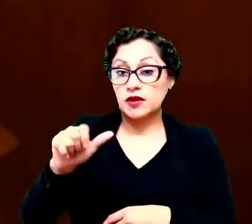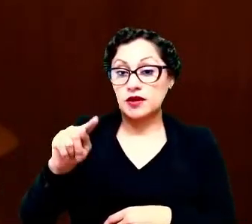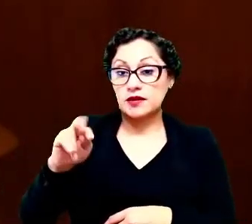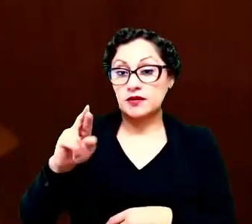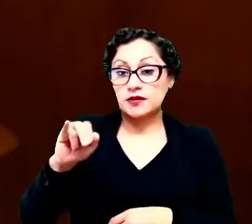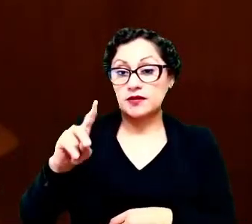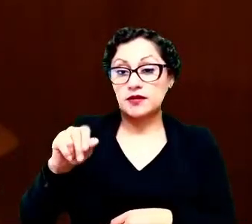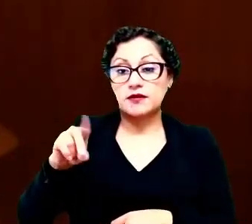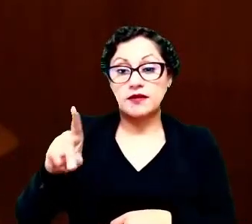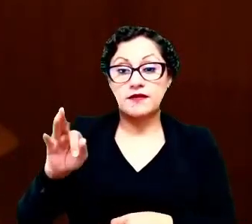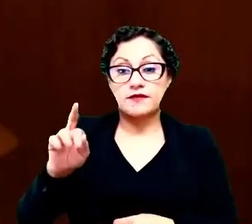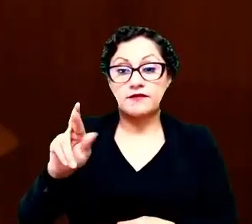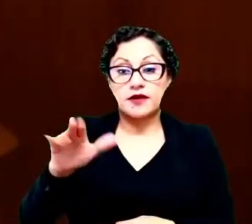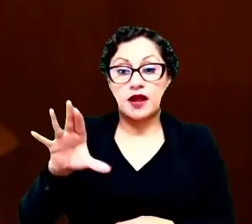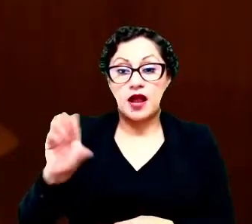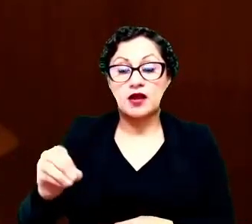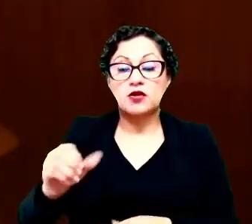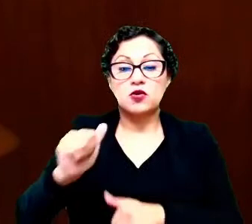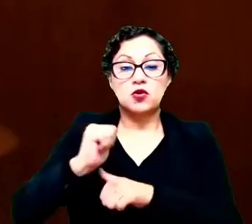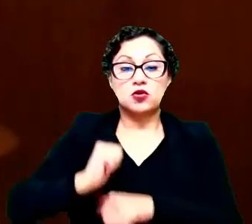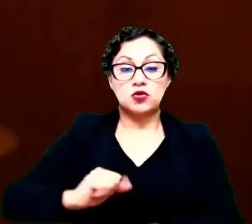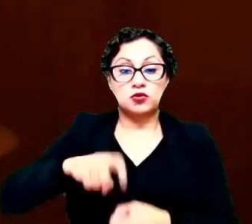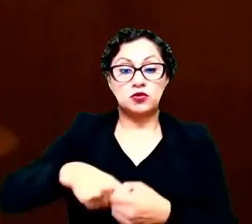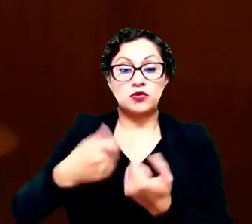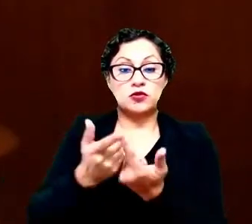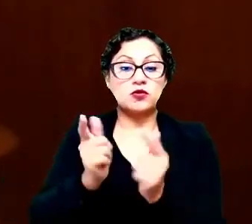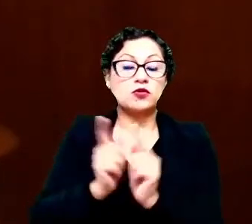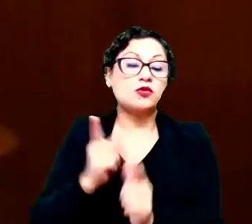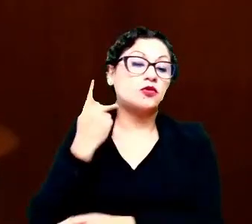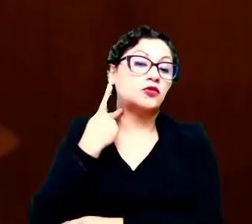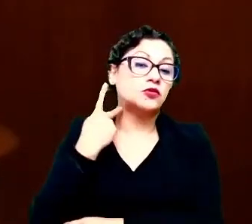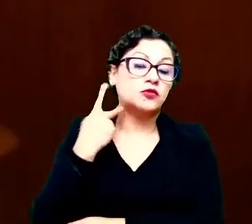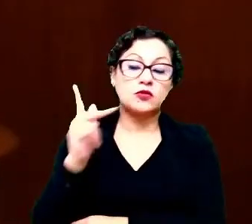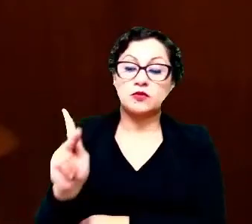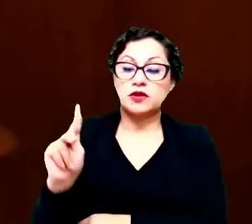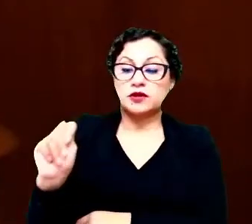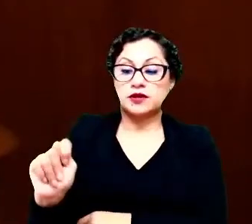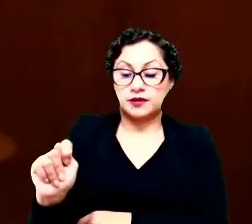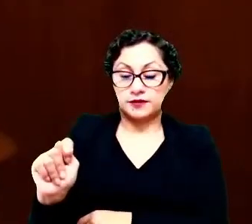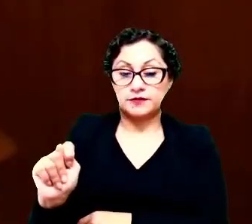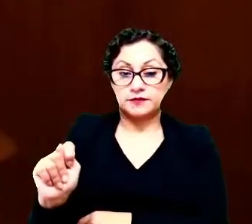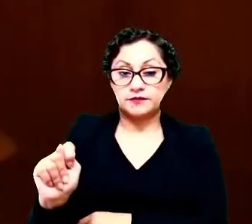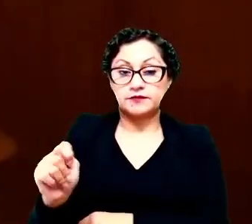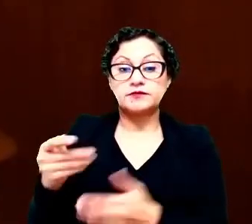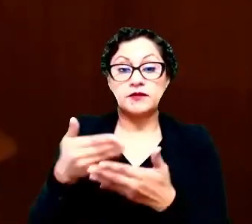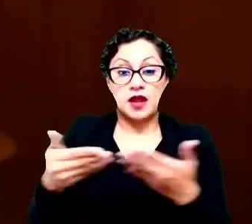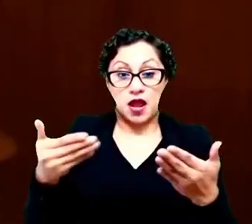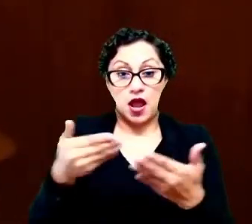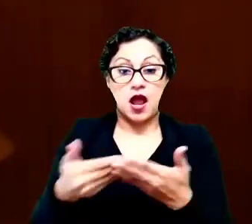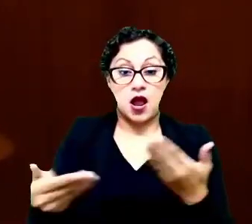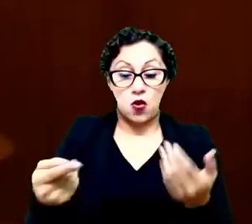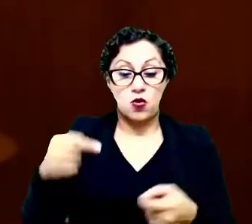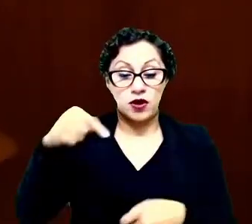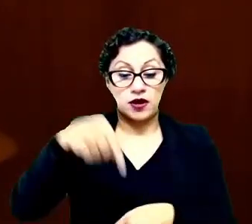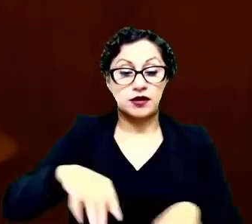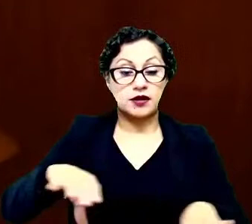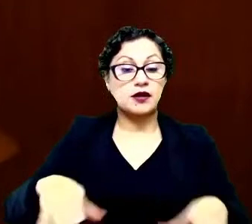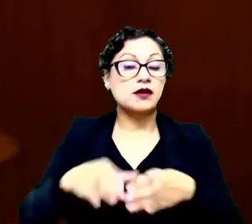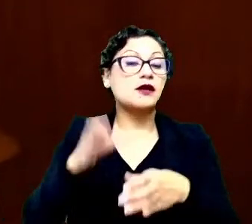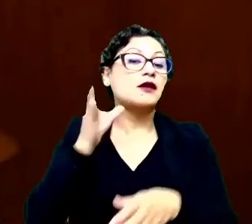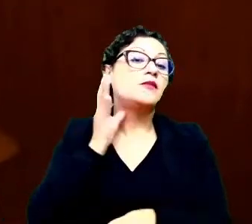integrante del grupo parlamentario del partido del trabajo en estas sexagésima primer legislatura